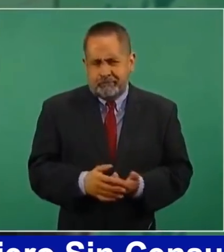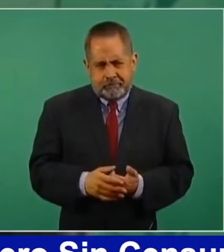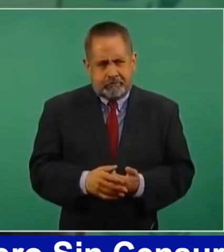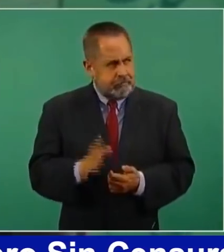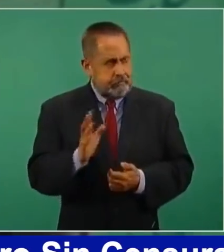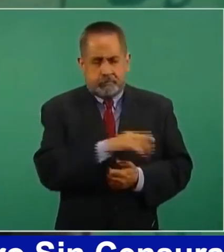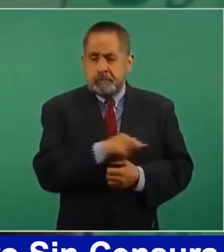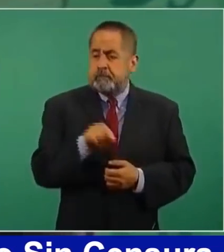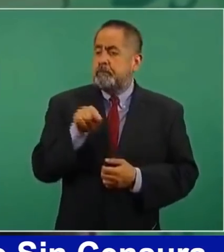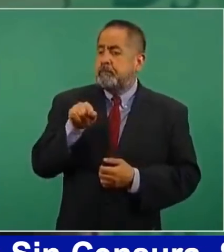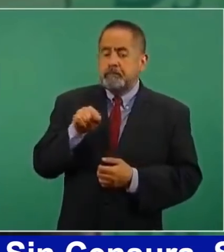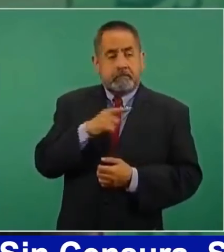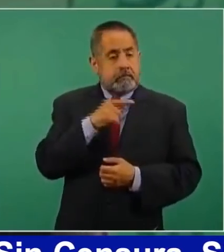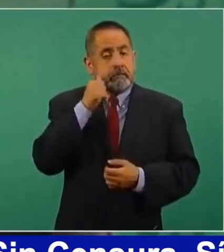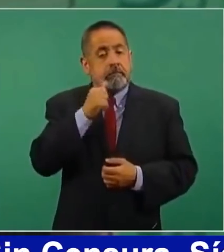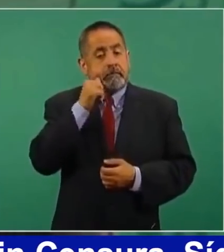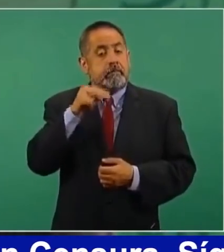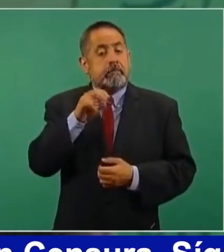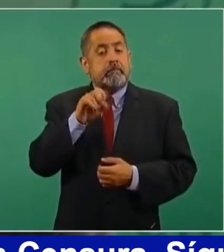apoyar al de arriba,